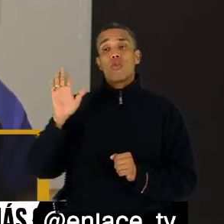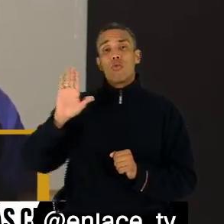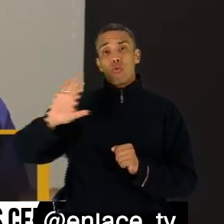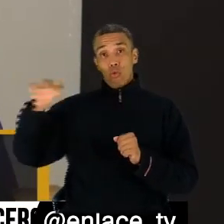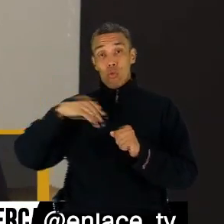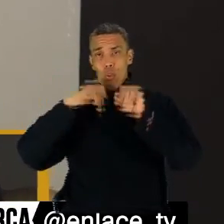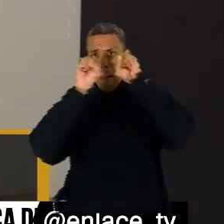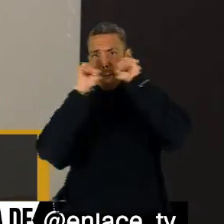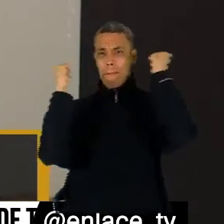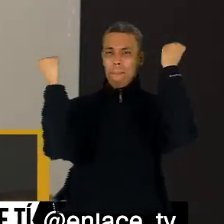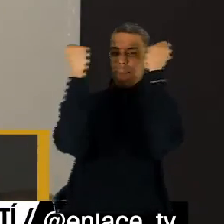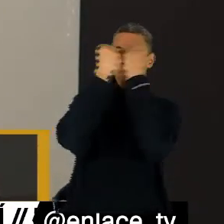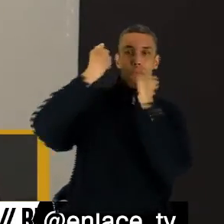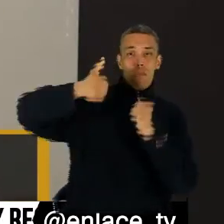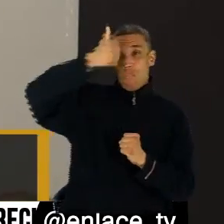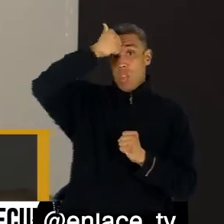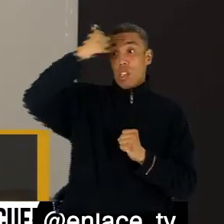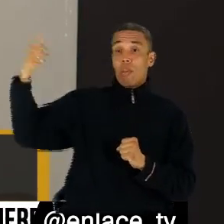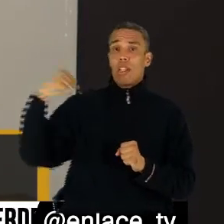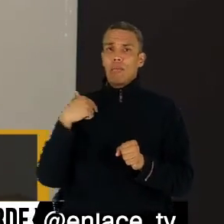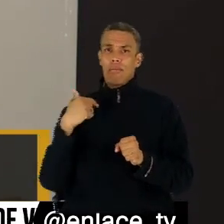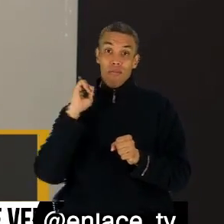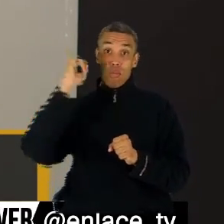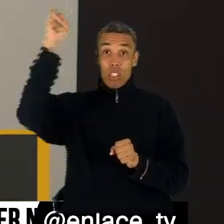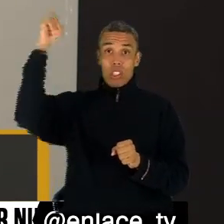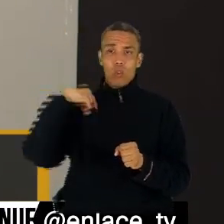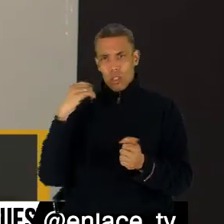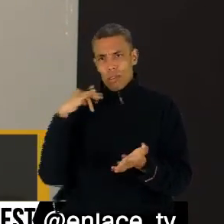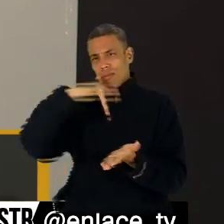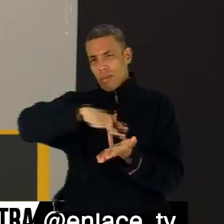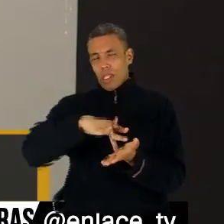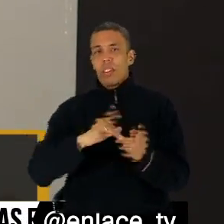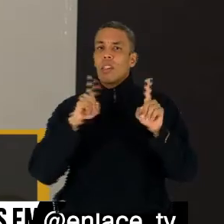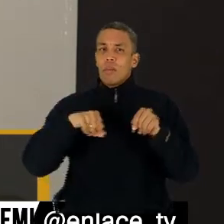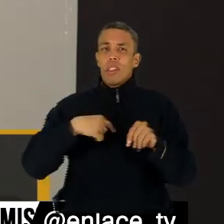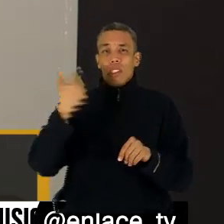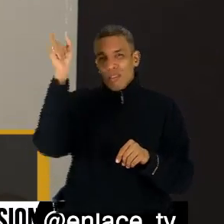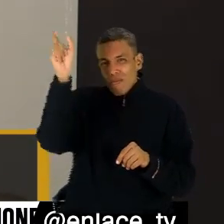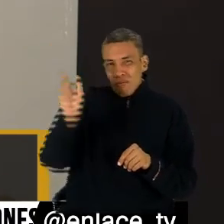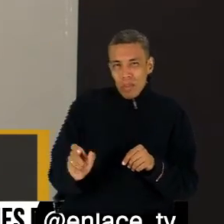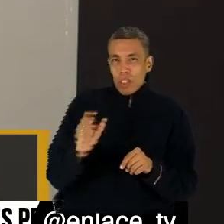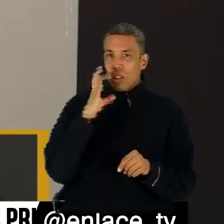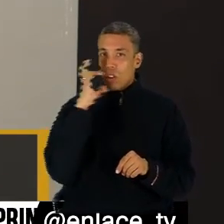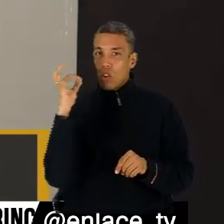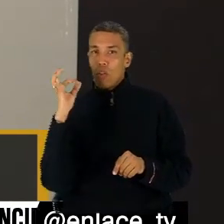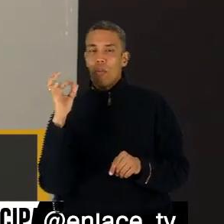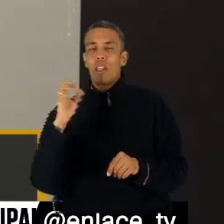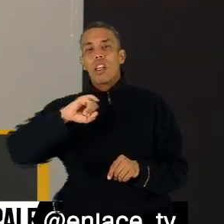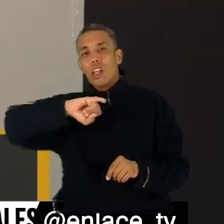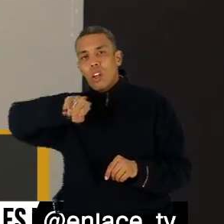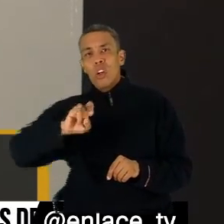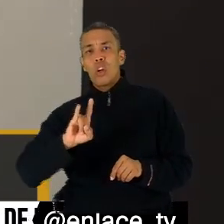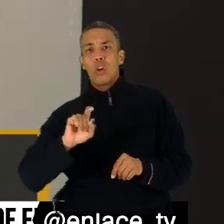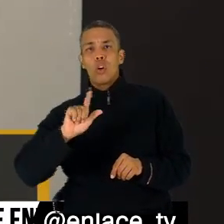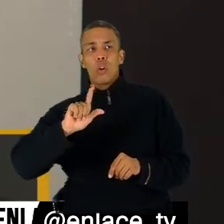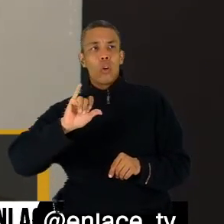venir la persona quizás más experta, autoridad nacional e internacional con temas de fracking, que es el doctor Julio Ferro, profesor de